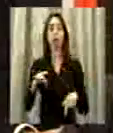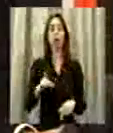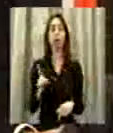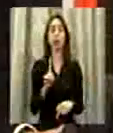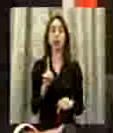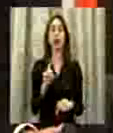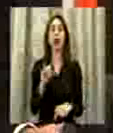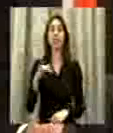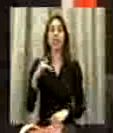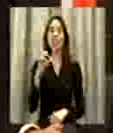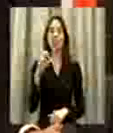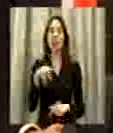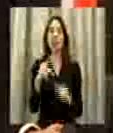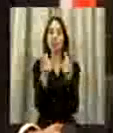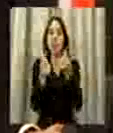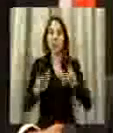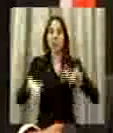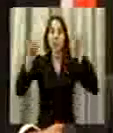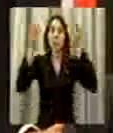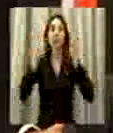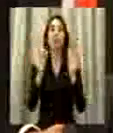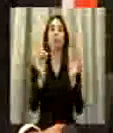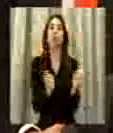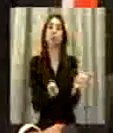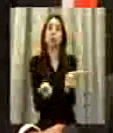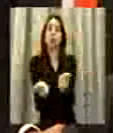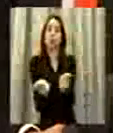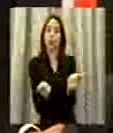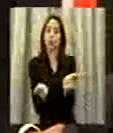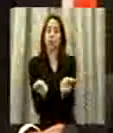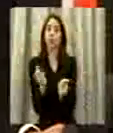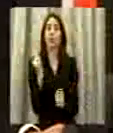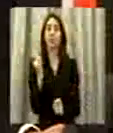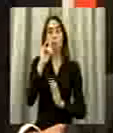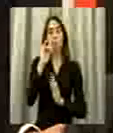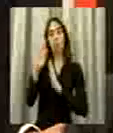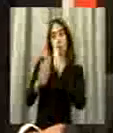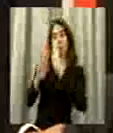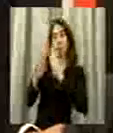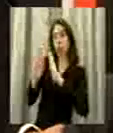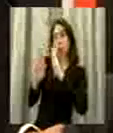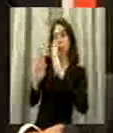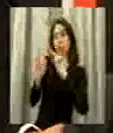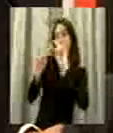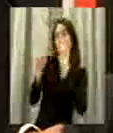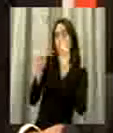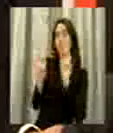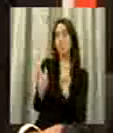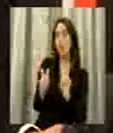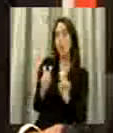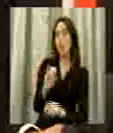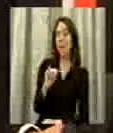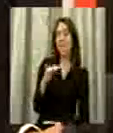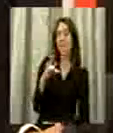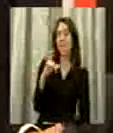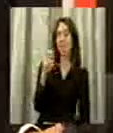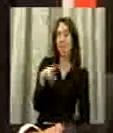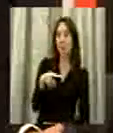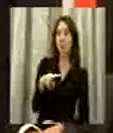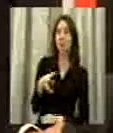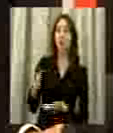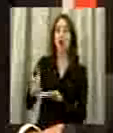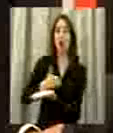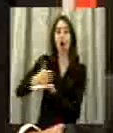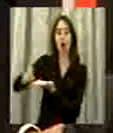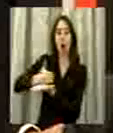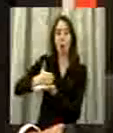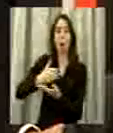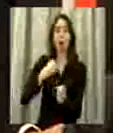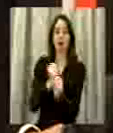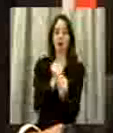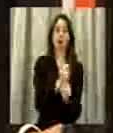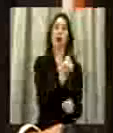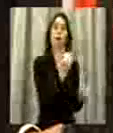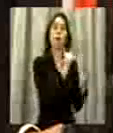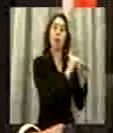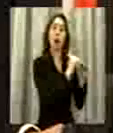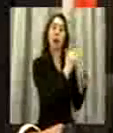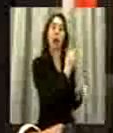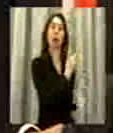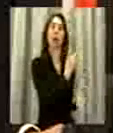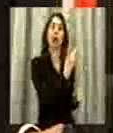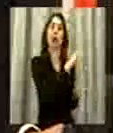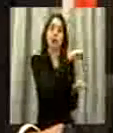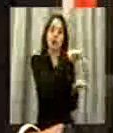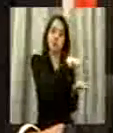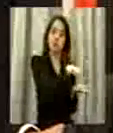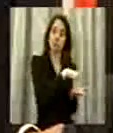aquí, nosotros siempre vamos a cuidar el frente inflacionario, es una labor compartida, el Banco Central en su ámbito y al gobierno